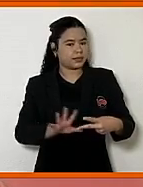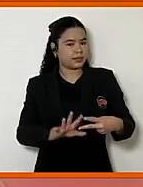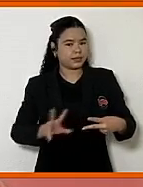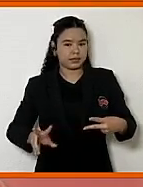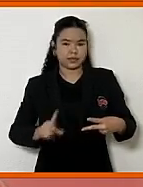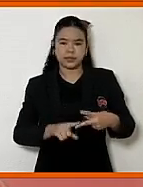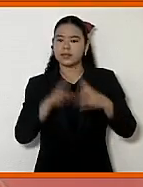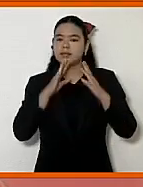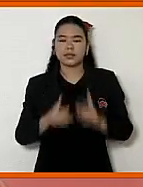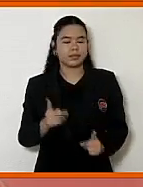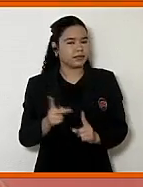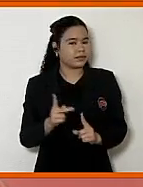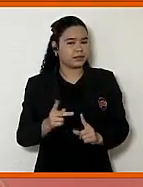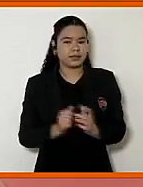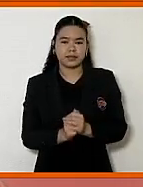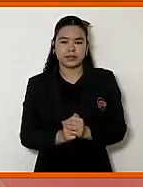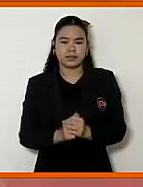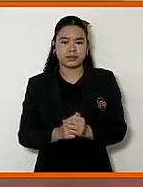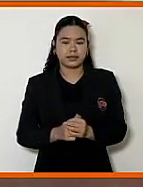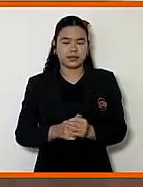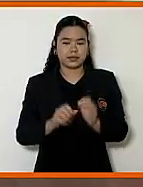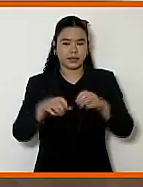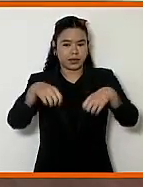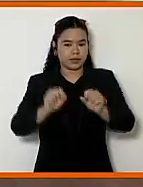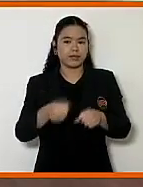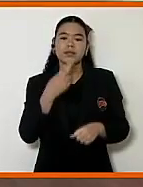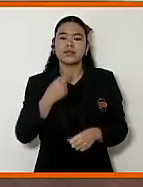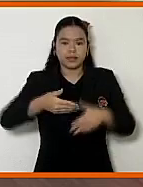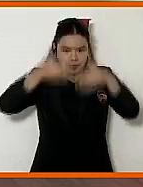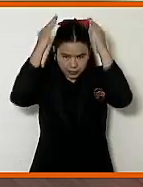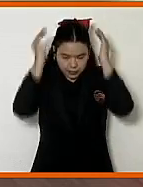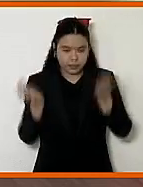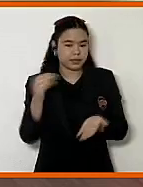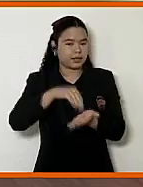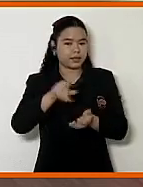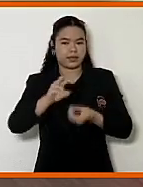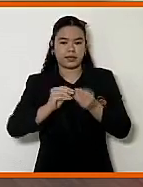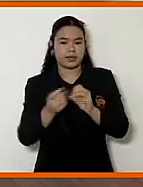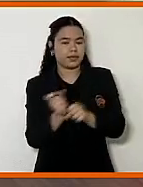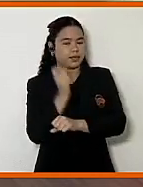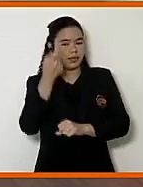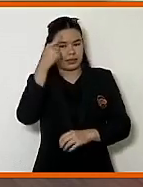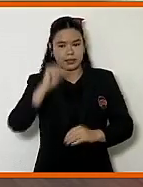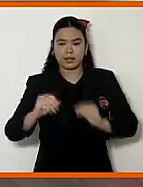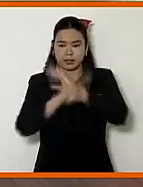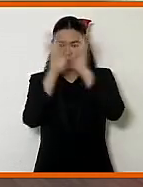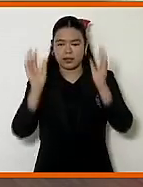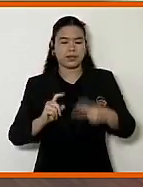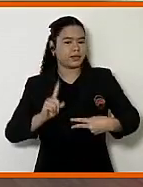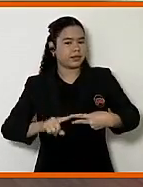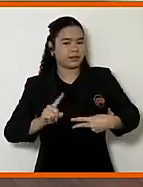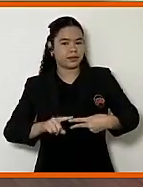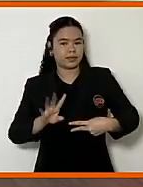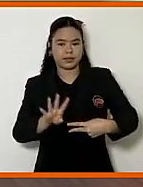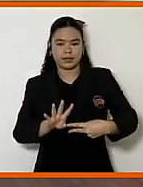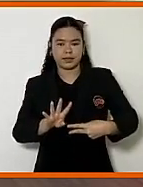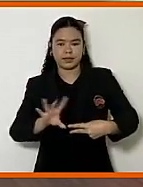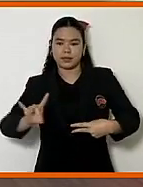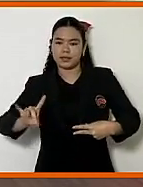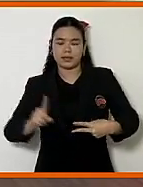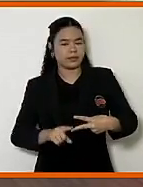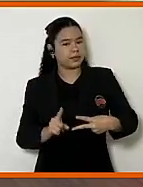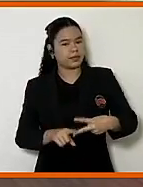53 con su catrachada mototaxi Con gusto te repito tus dos números ganadores para esta mañana posición 148